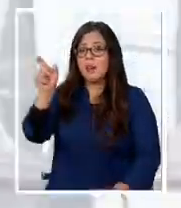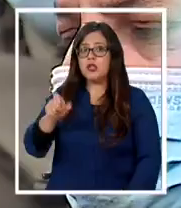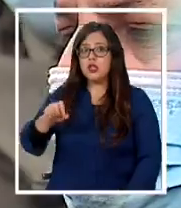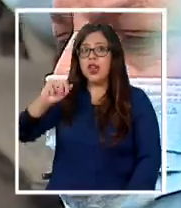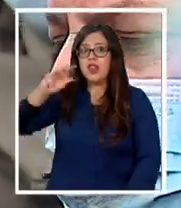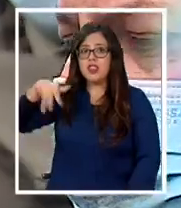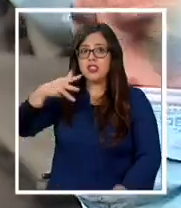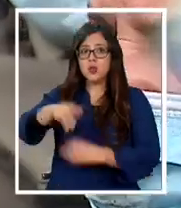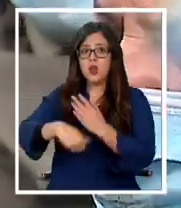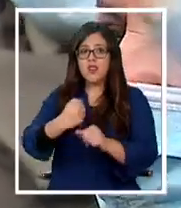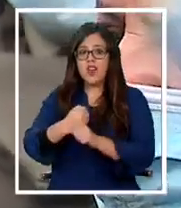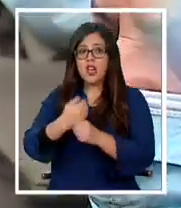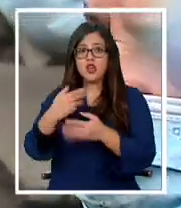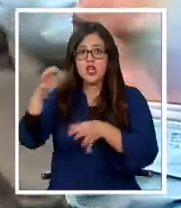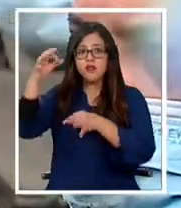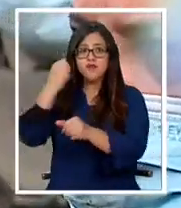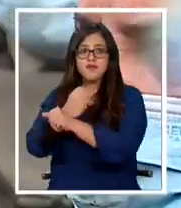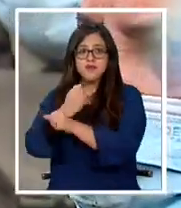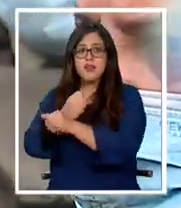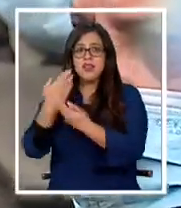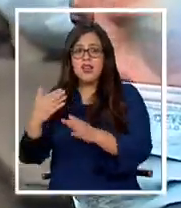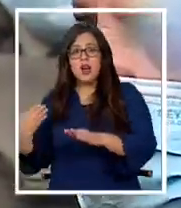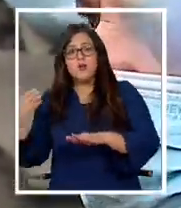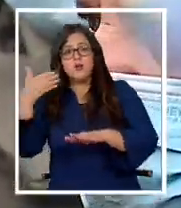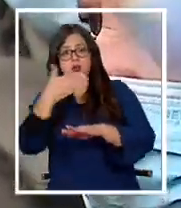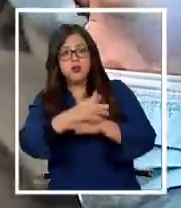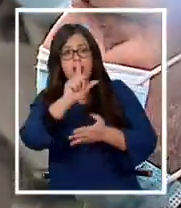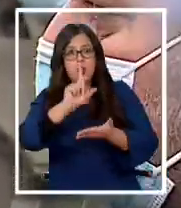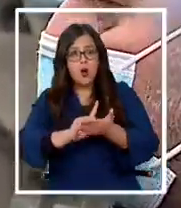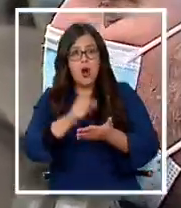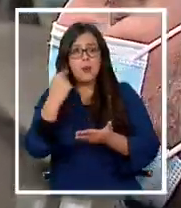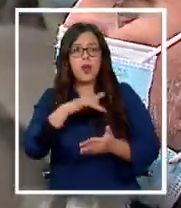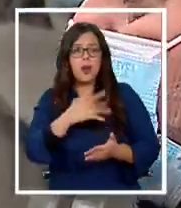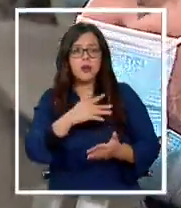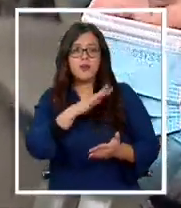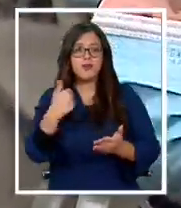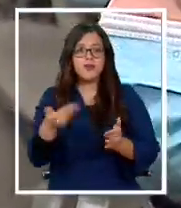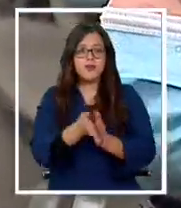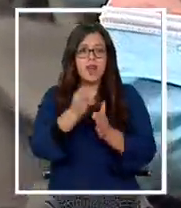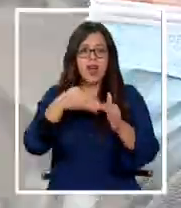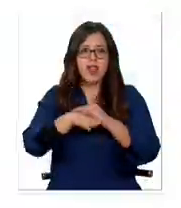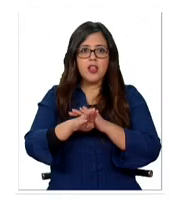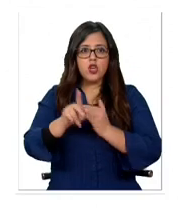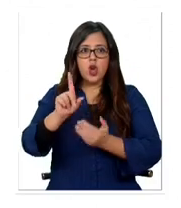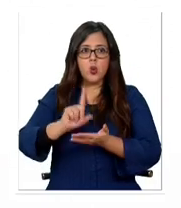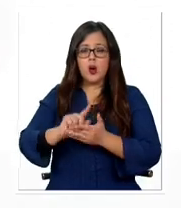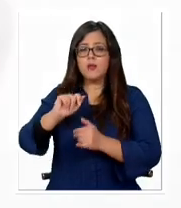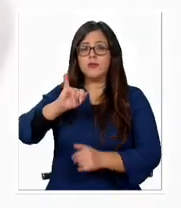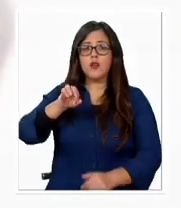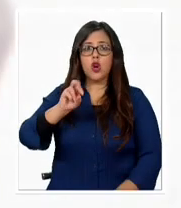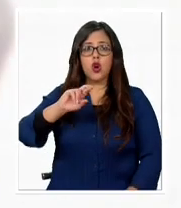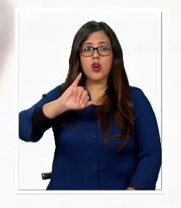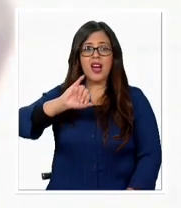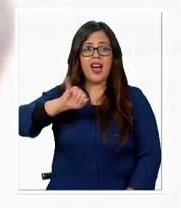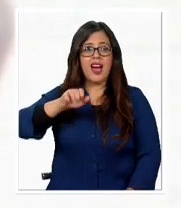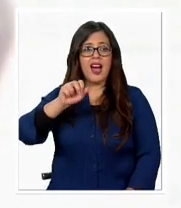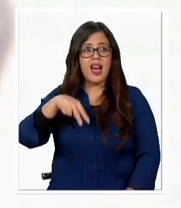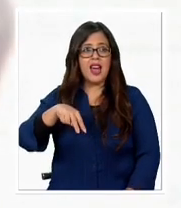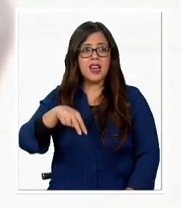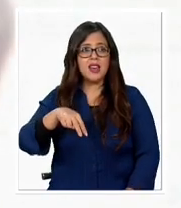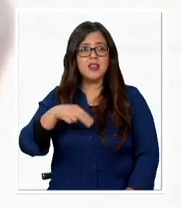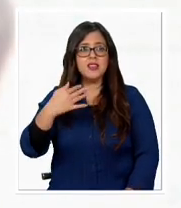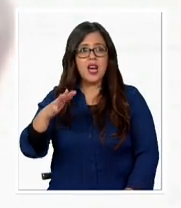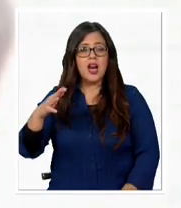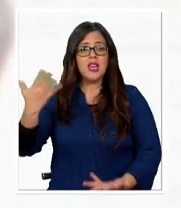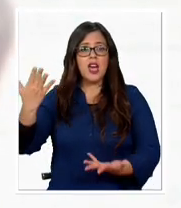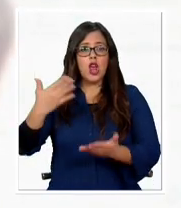tiene antecedentes, llegó por su medio al lugar y lamentablemente falleció acá al interior del CESFAM. Jorjan Reynoso Navarrete recibió